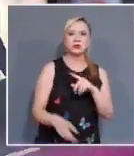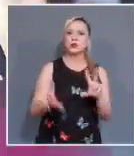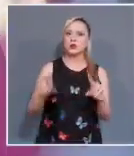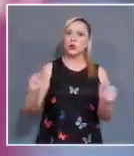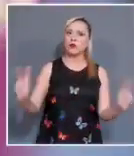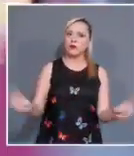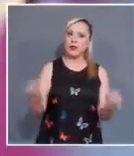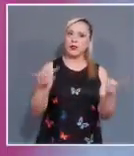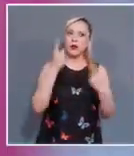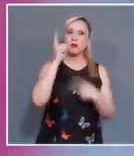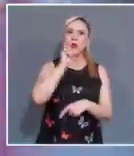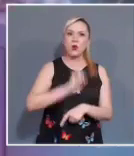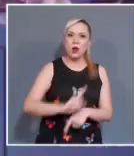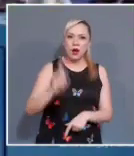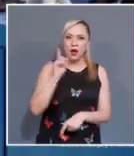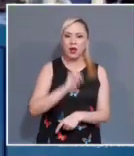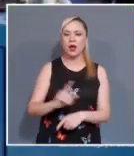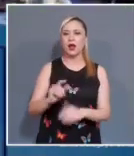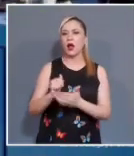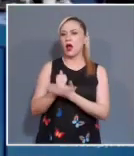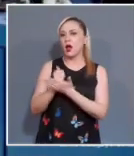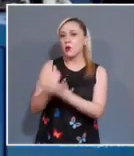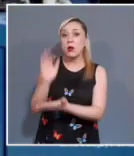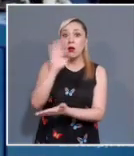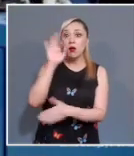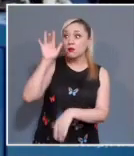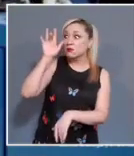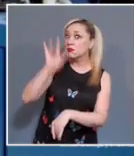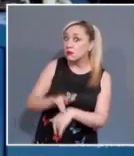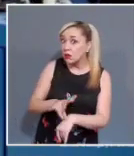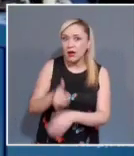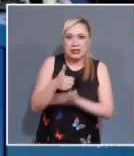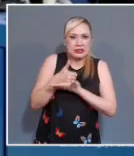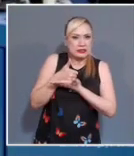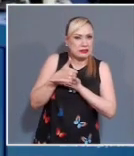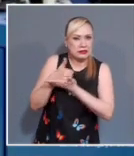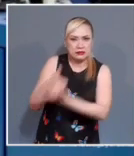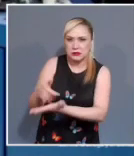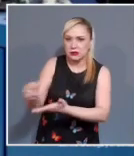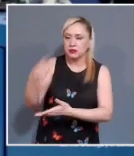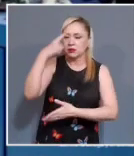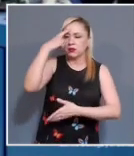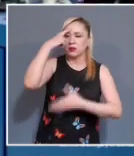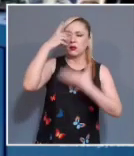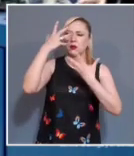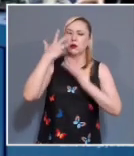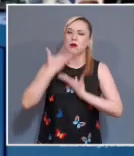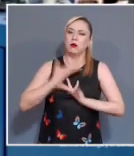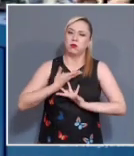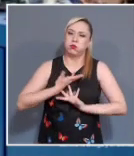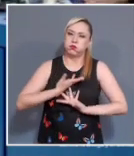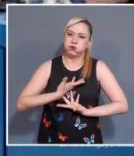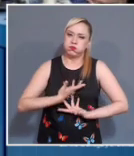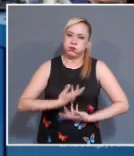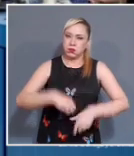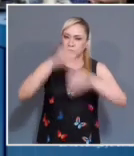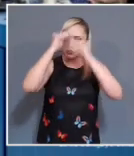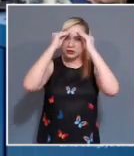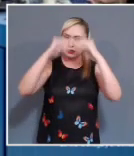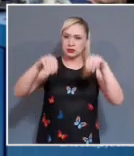y sobrevivientes. Al hablar de las personas que transitan por una situación de este